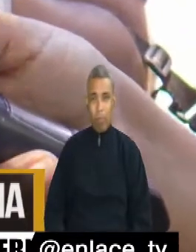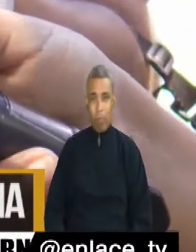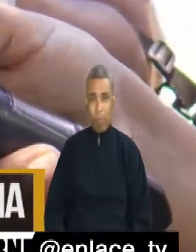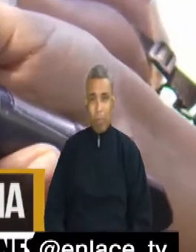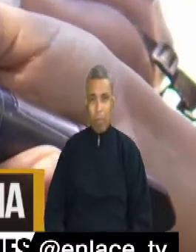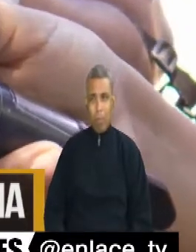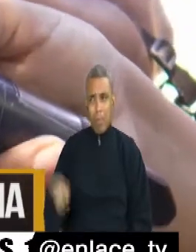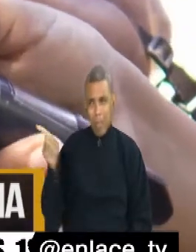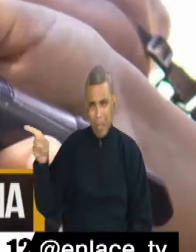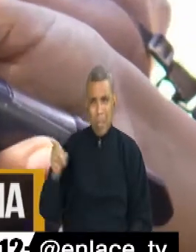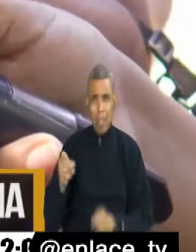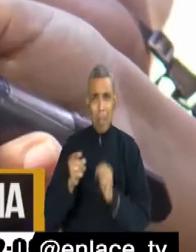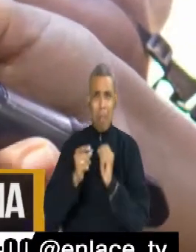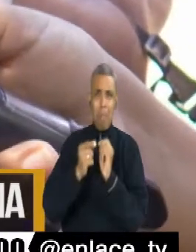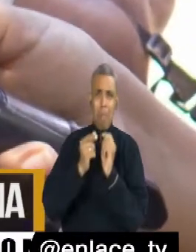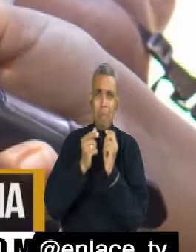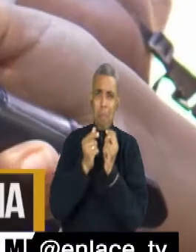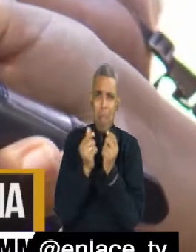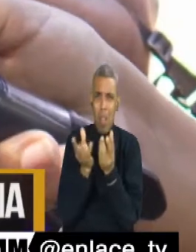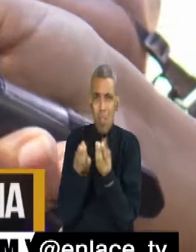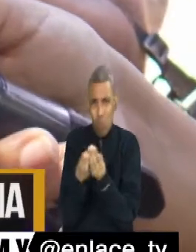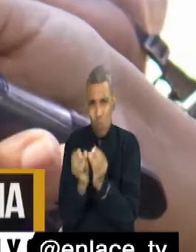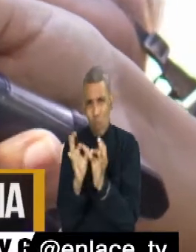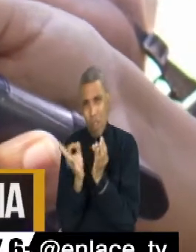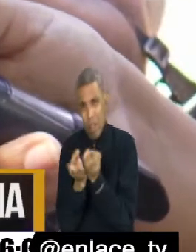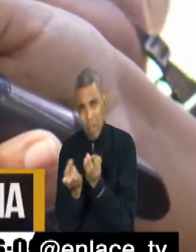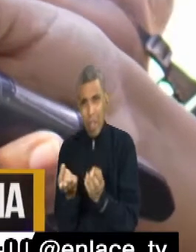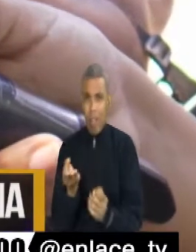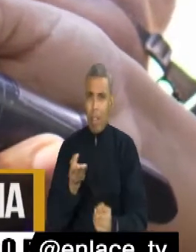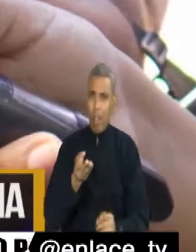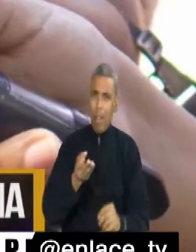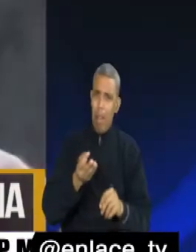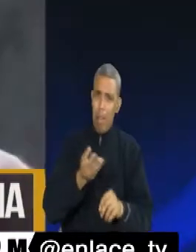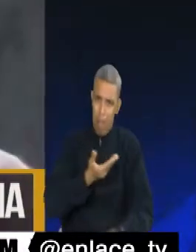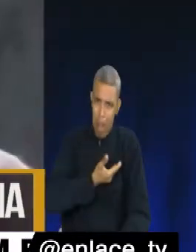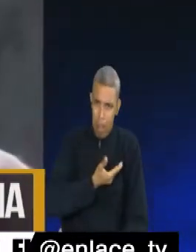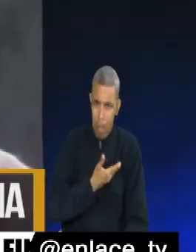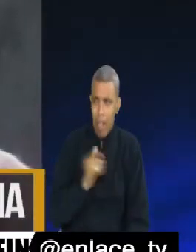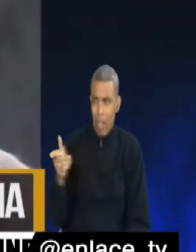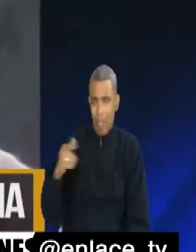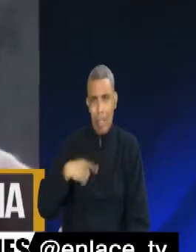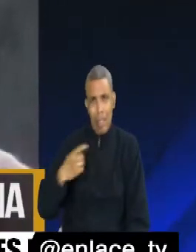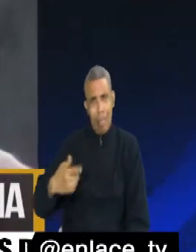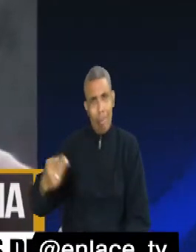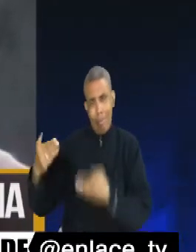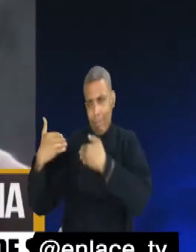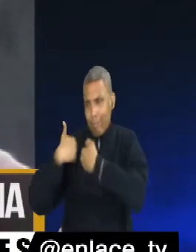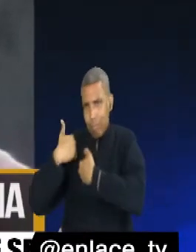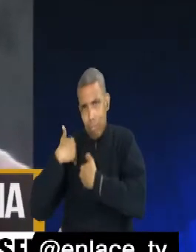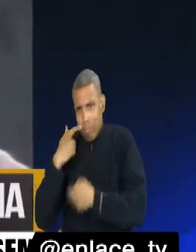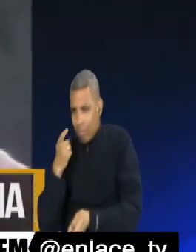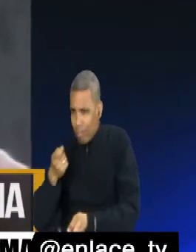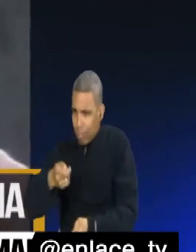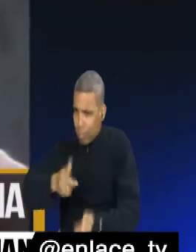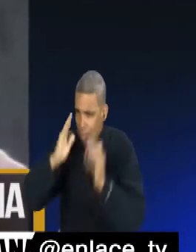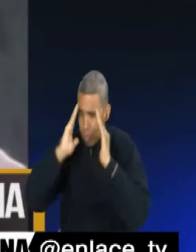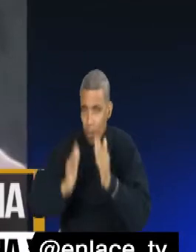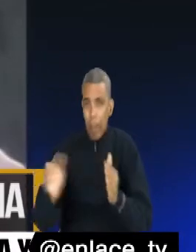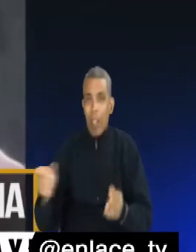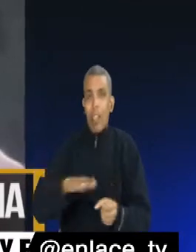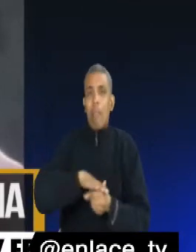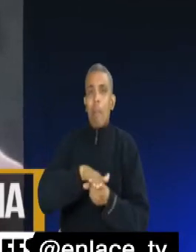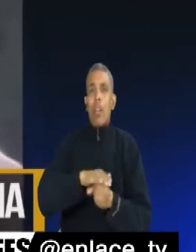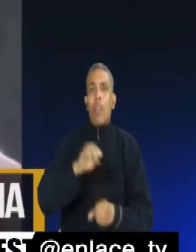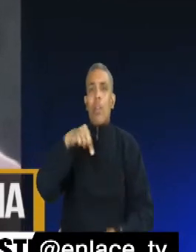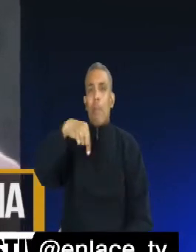donde él compartía con mi mamá, con mi hermana, él era el eje de la casa. Reinaldo vivía en el barrio El Palmar y tenía 3 hijos,